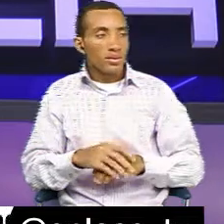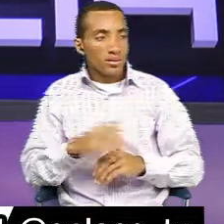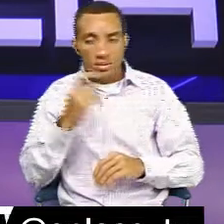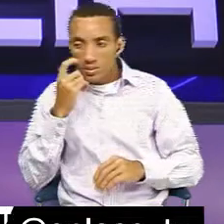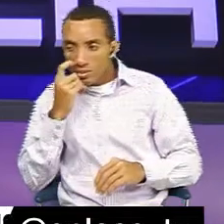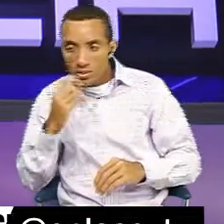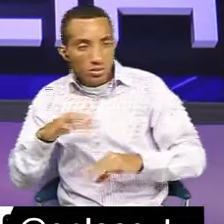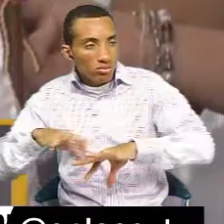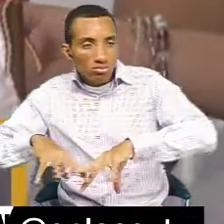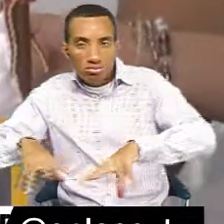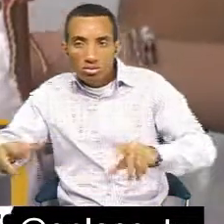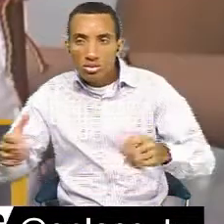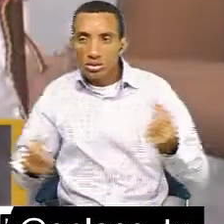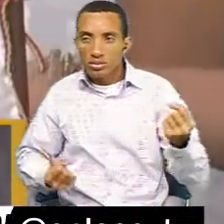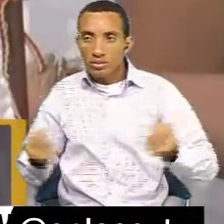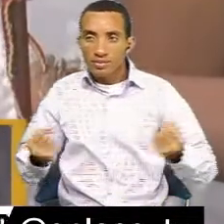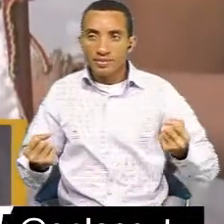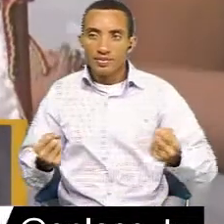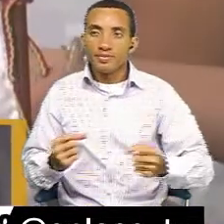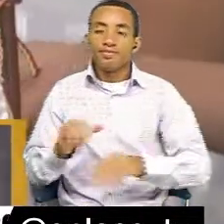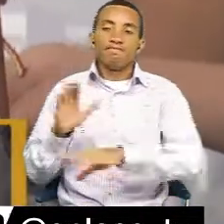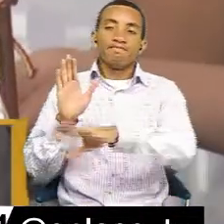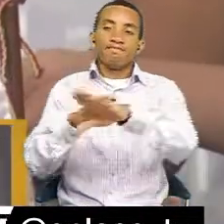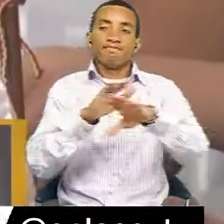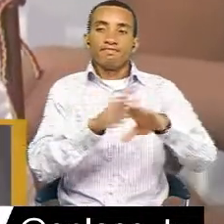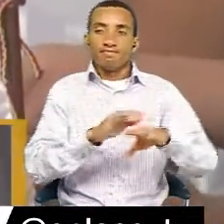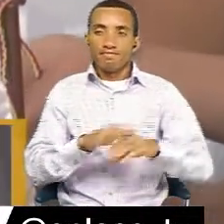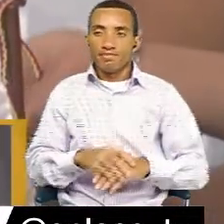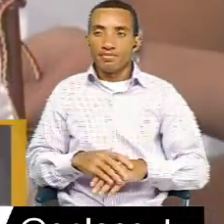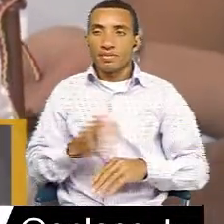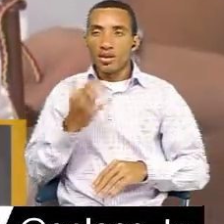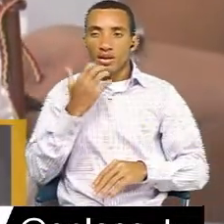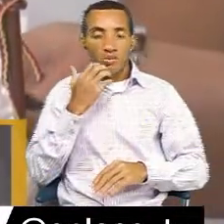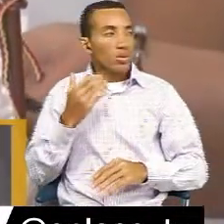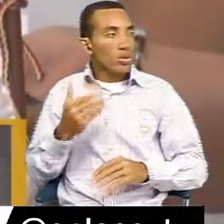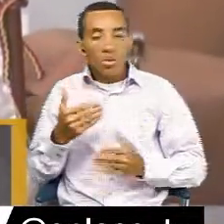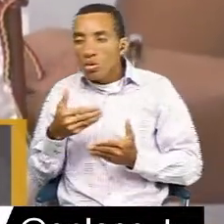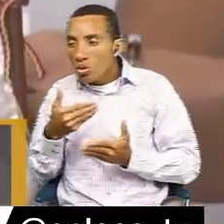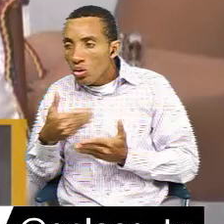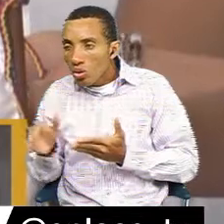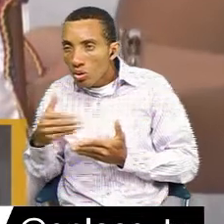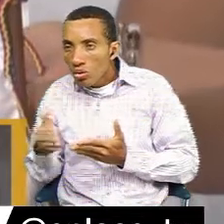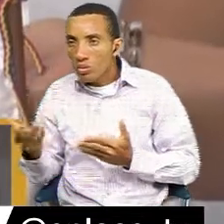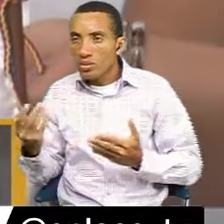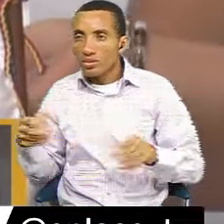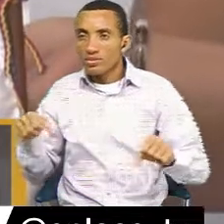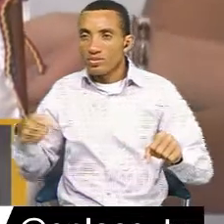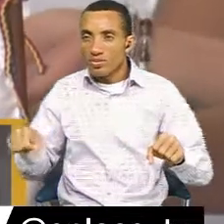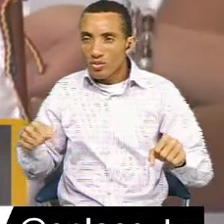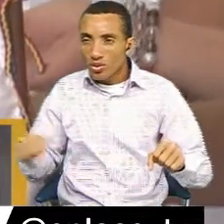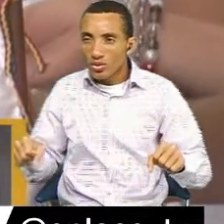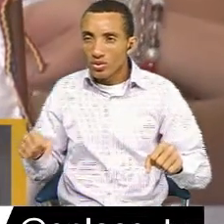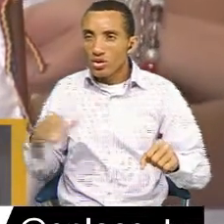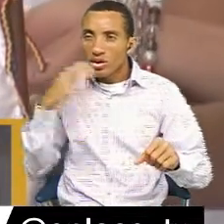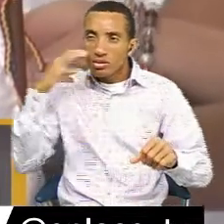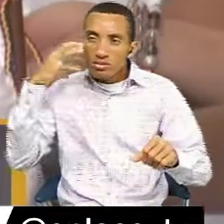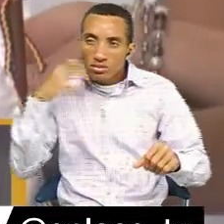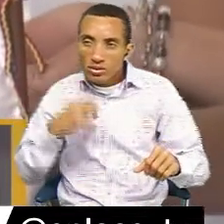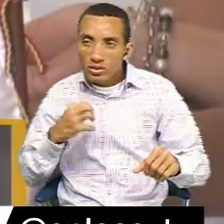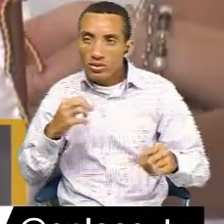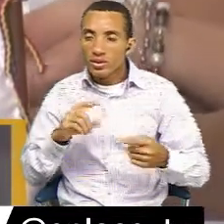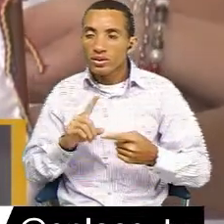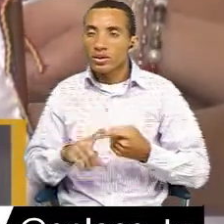autopartes. Advertirle a la ciudadanía que comprar repuestos robados de motos y carros lo hace